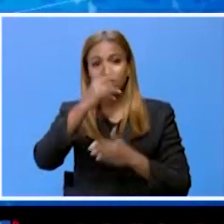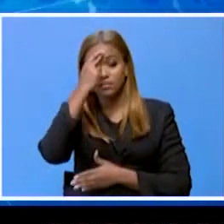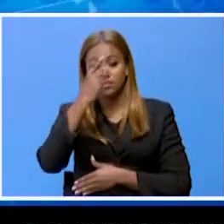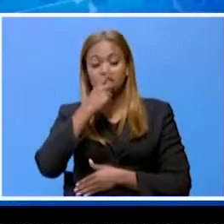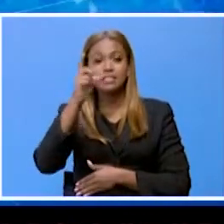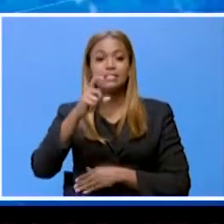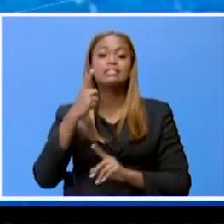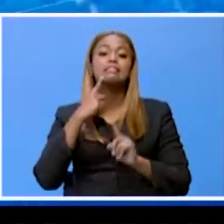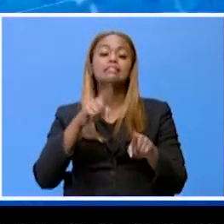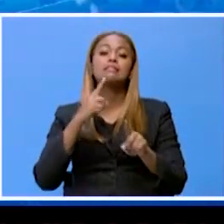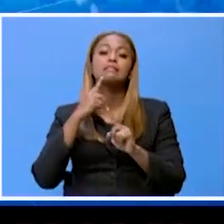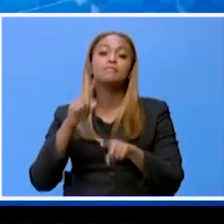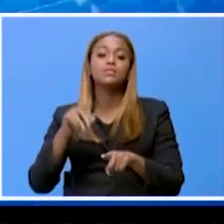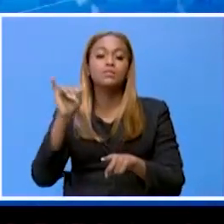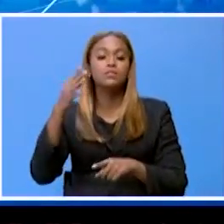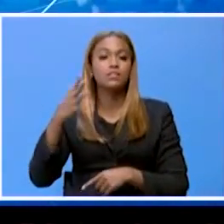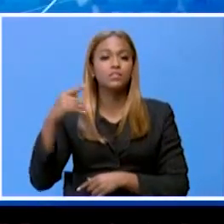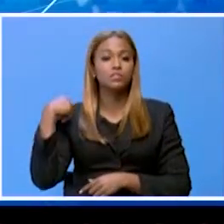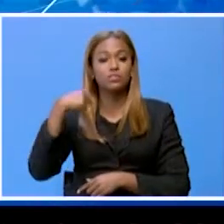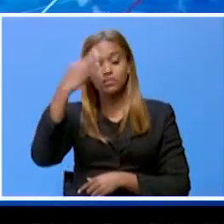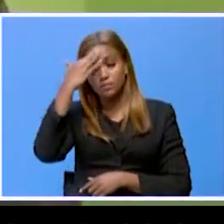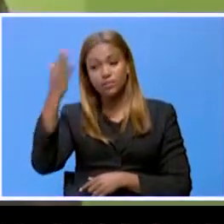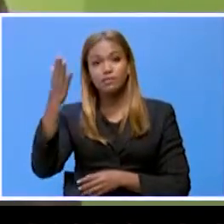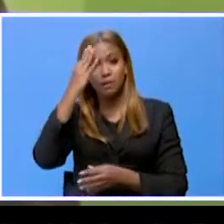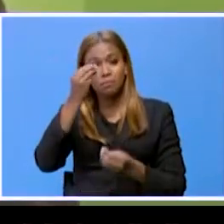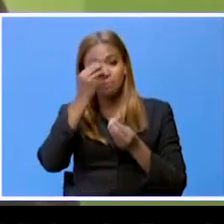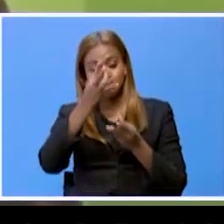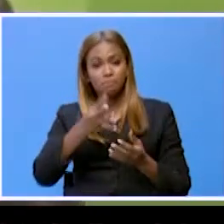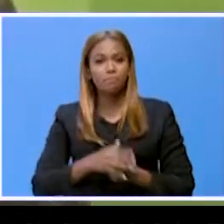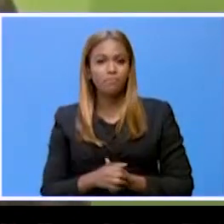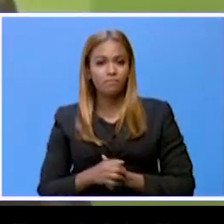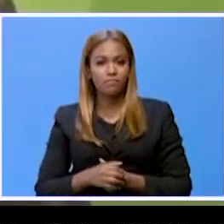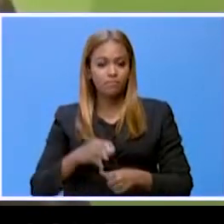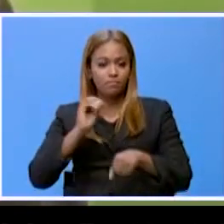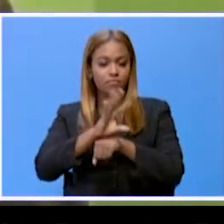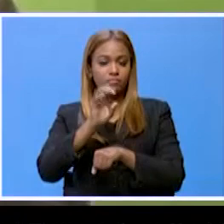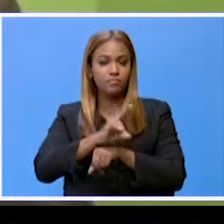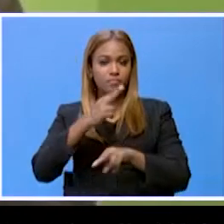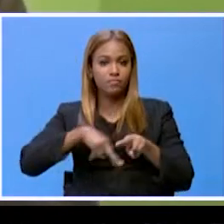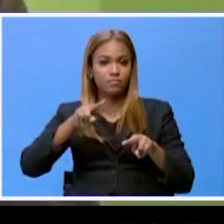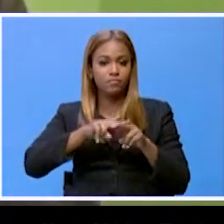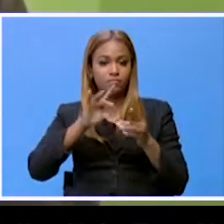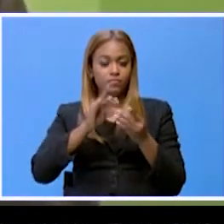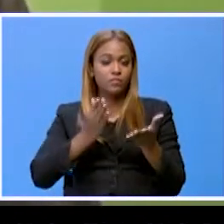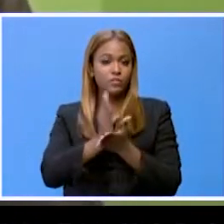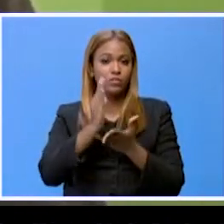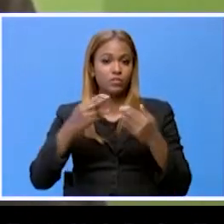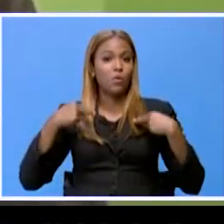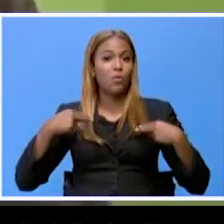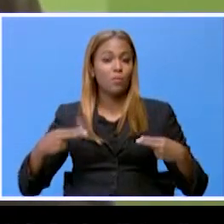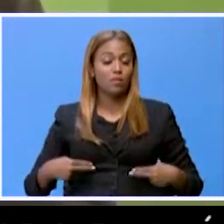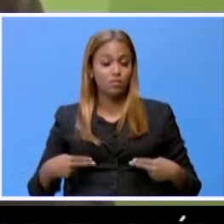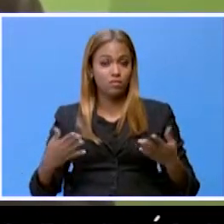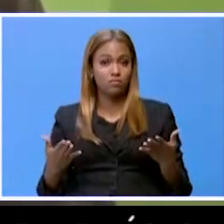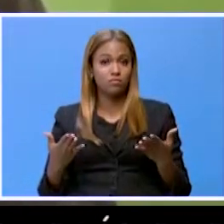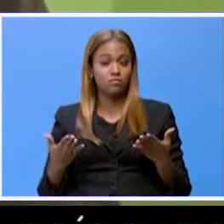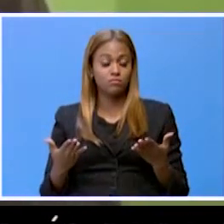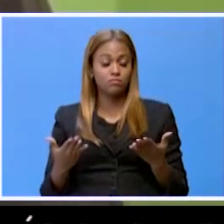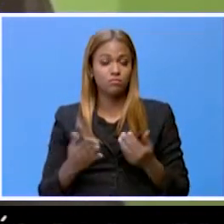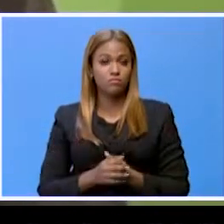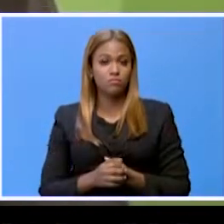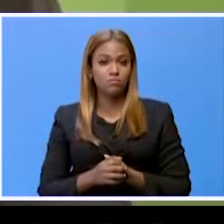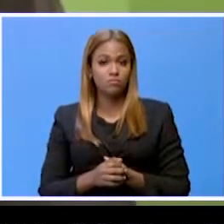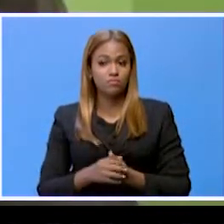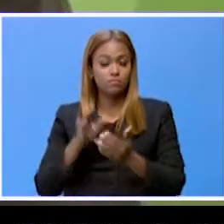necesita respuestas y sabemos que ellos la van a dar. El Consejo Nacional de los Derechos Humanos felicitamos